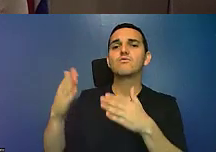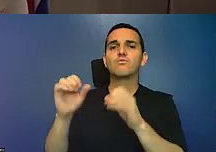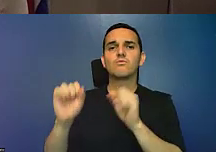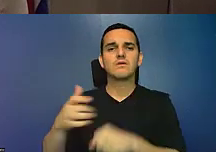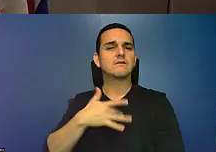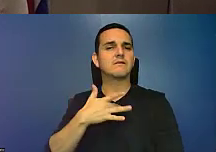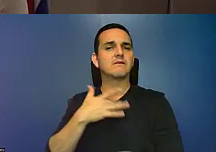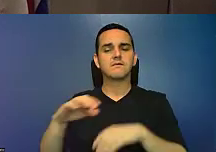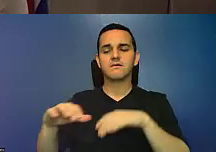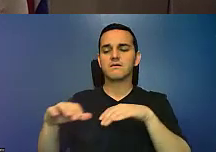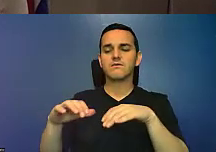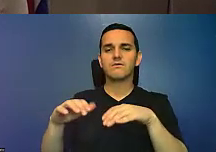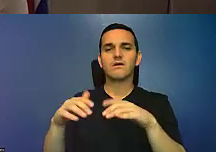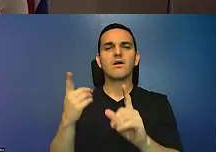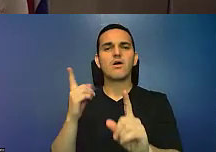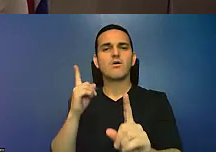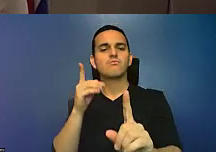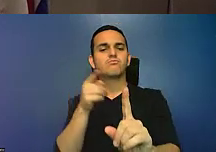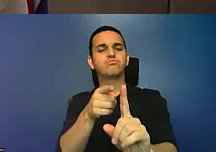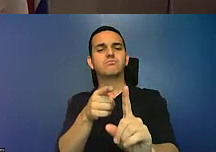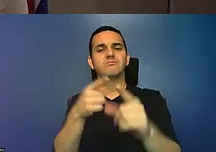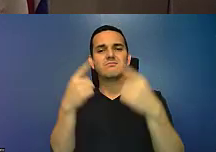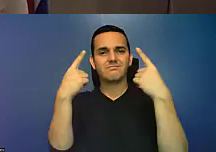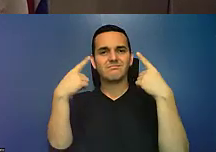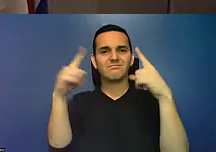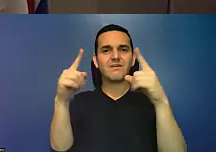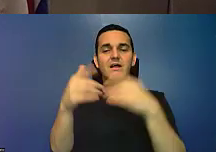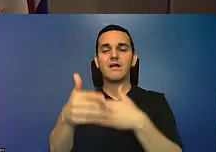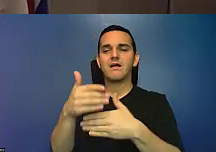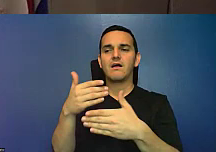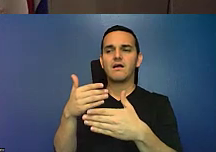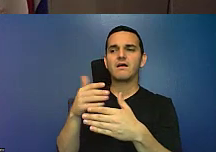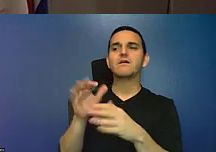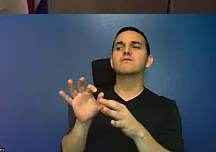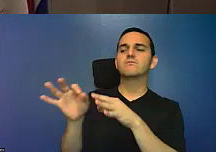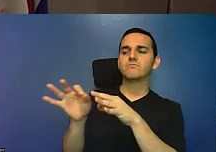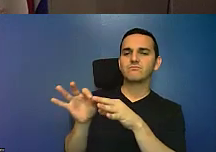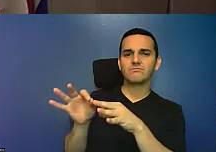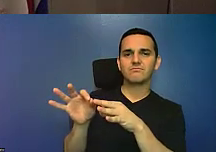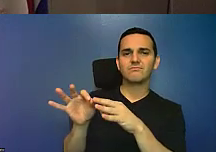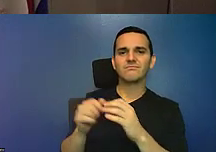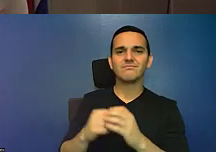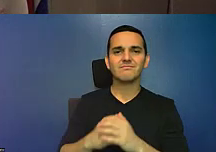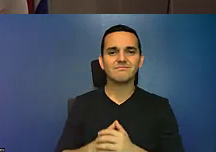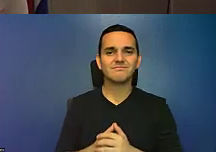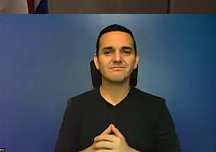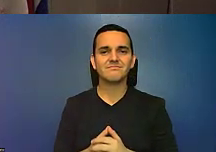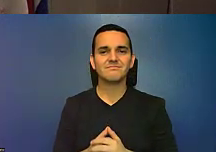actuar para conseguir un objetivo predefinido.